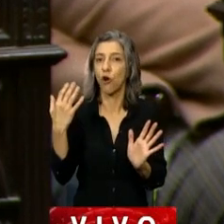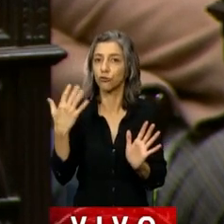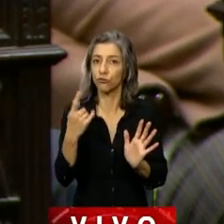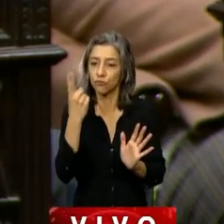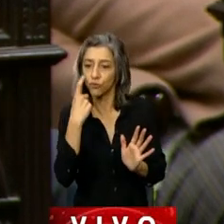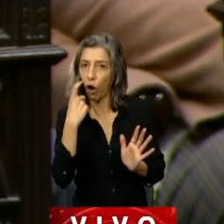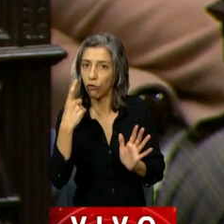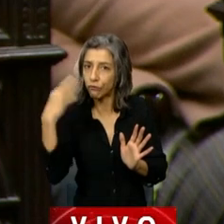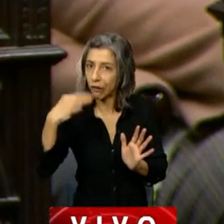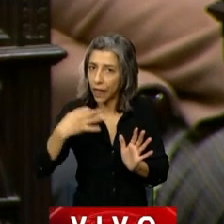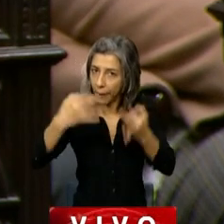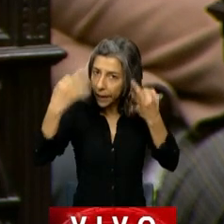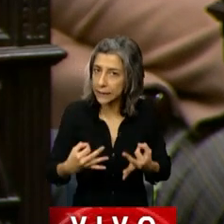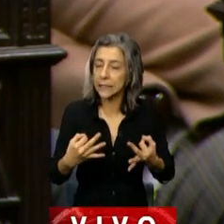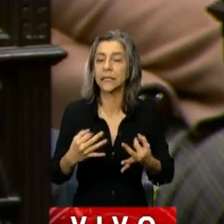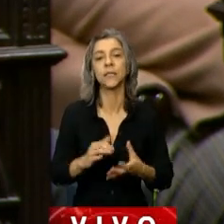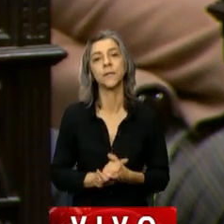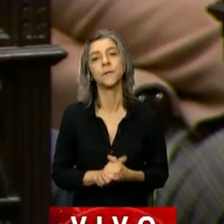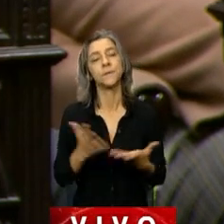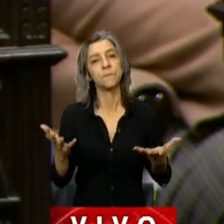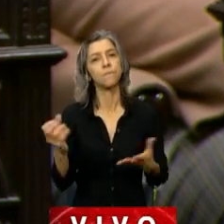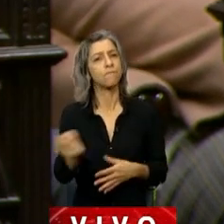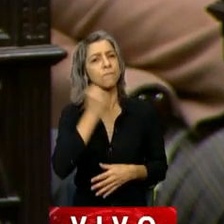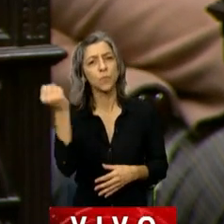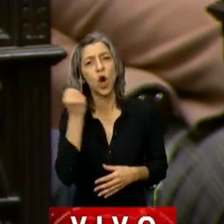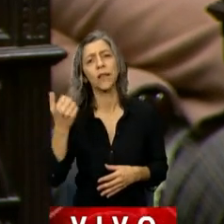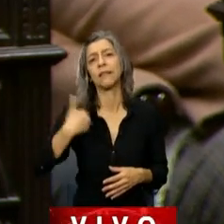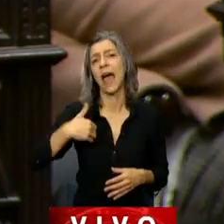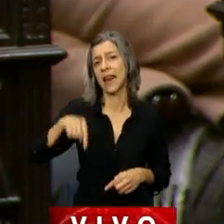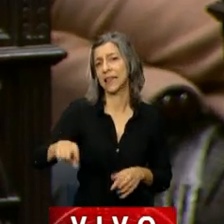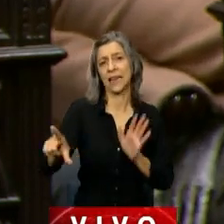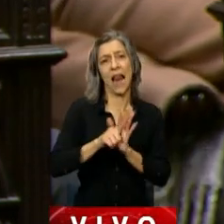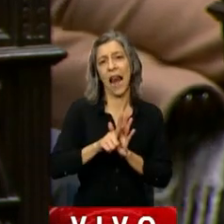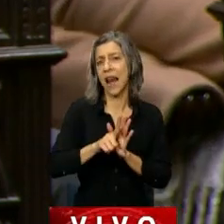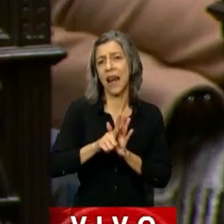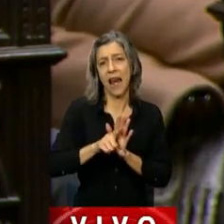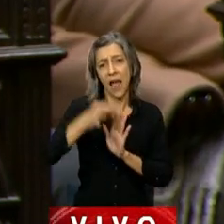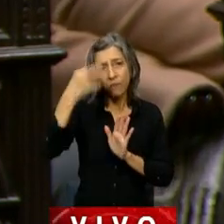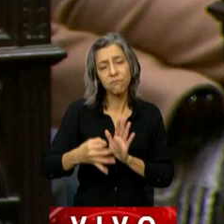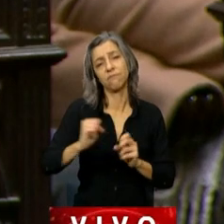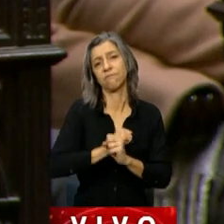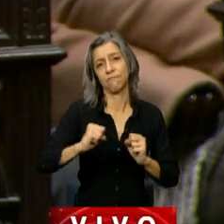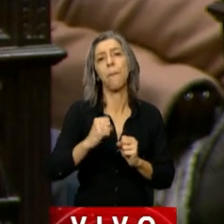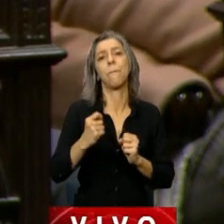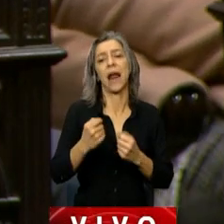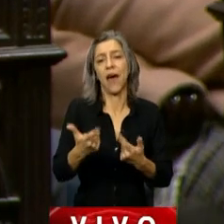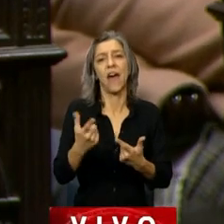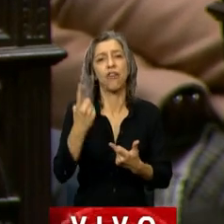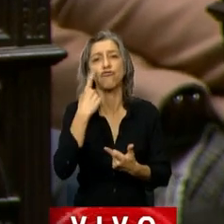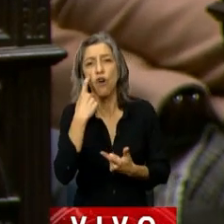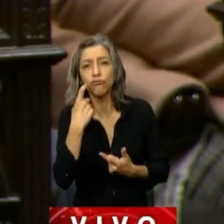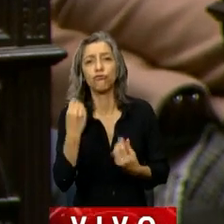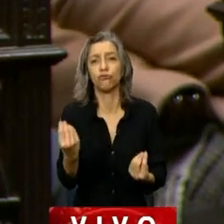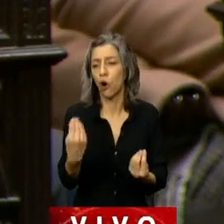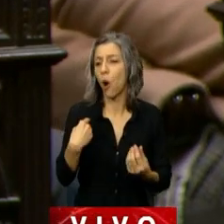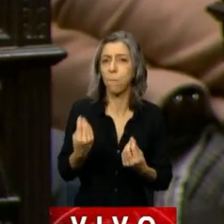eso es muy importante que Argentina tenga esta ley que regule, que podamos tener una receta archivada,